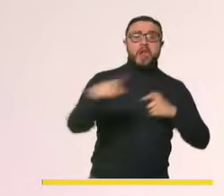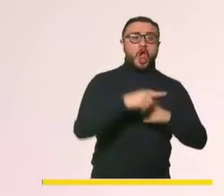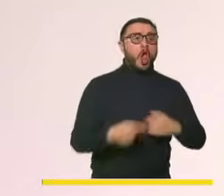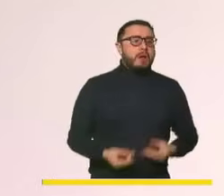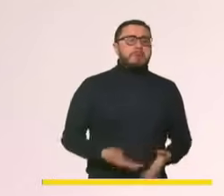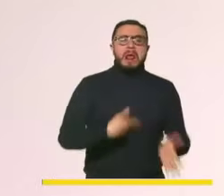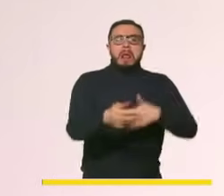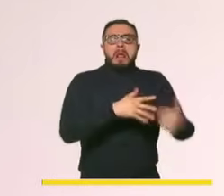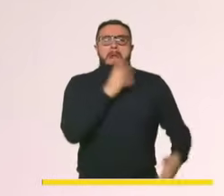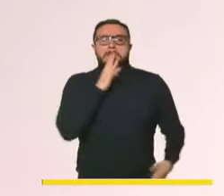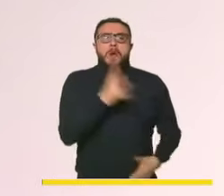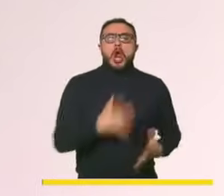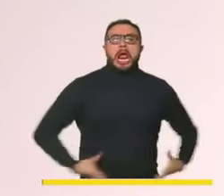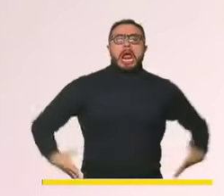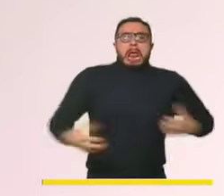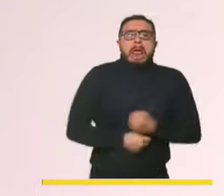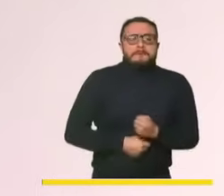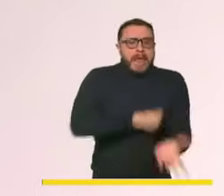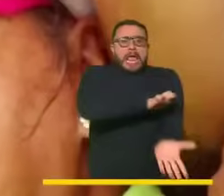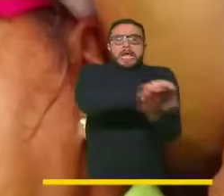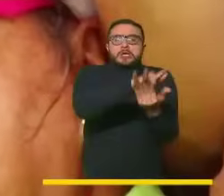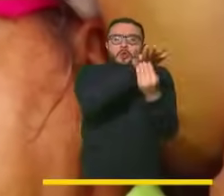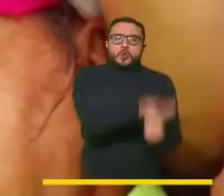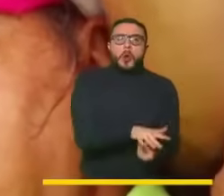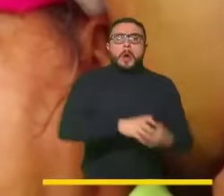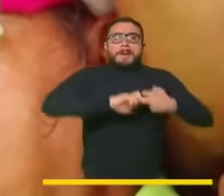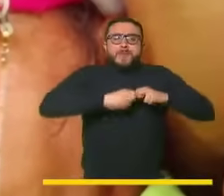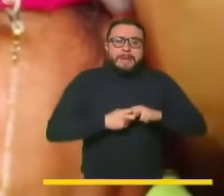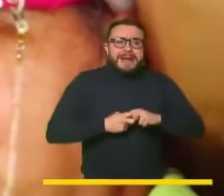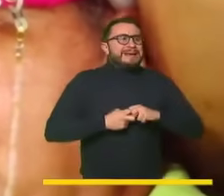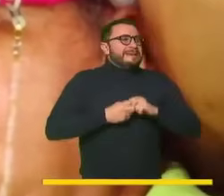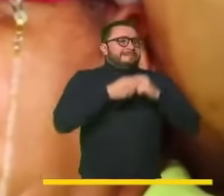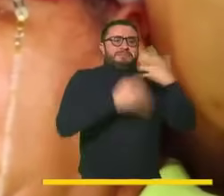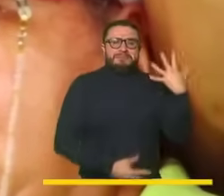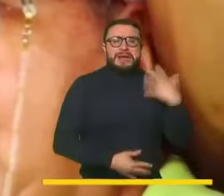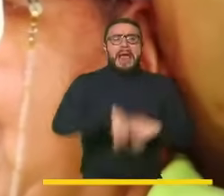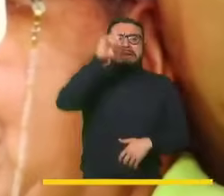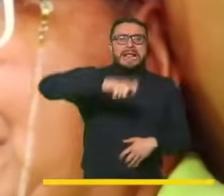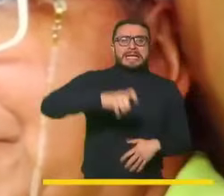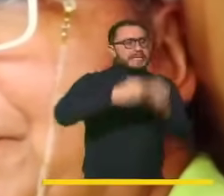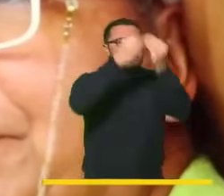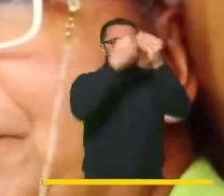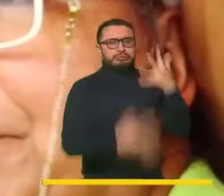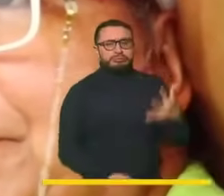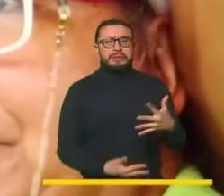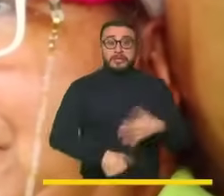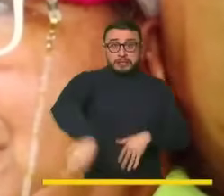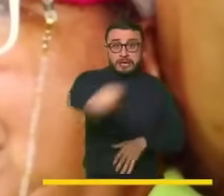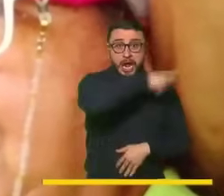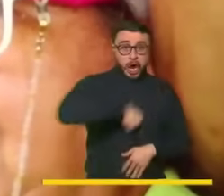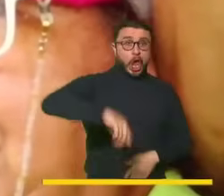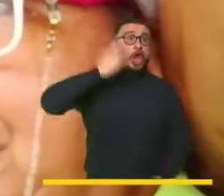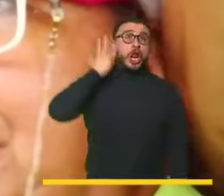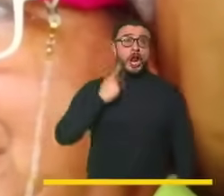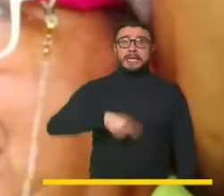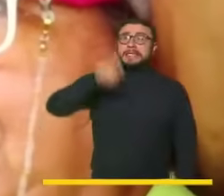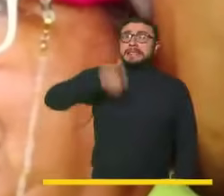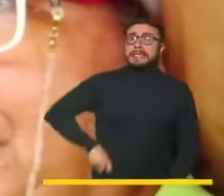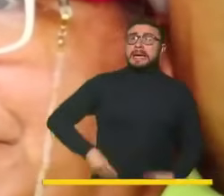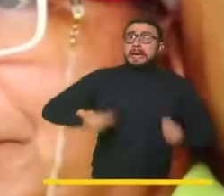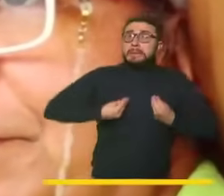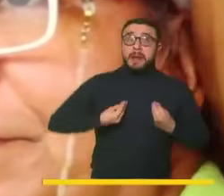hambre, excluida, en los problemas, en las necesidades diarias del